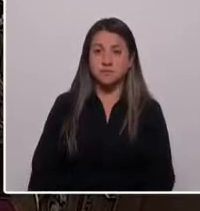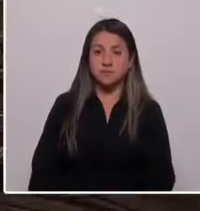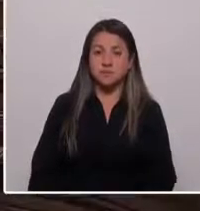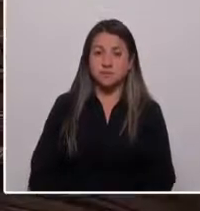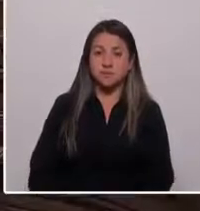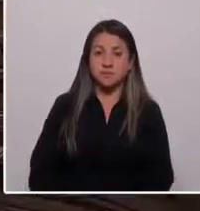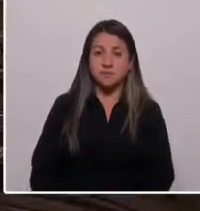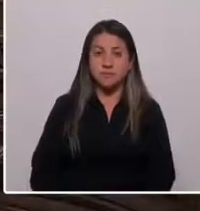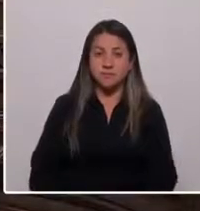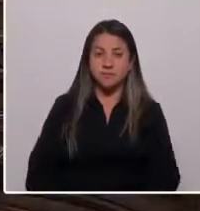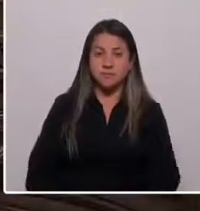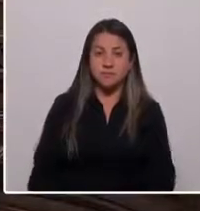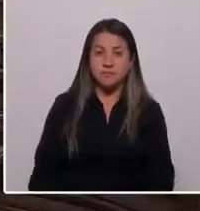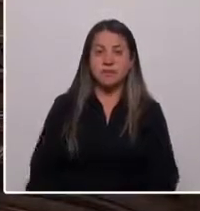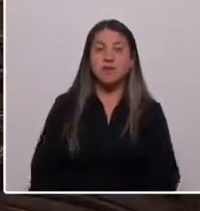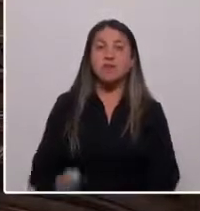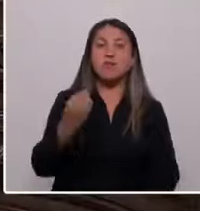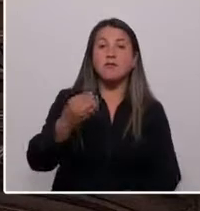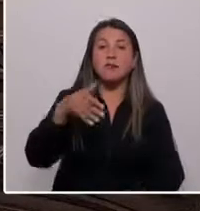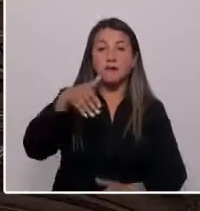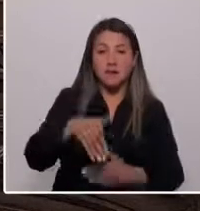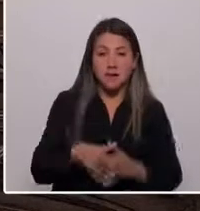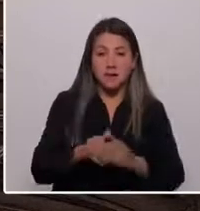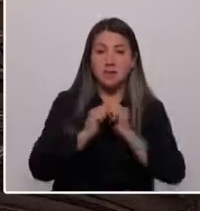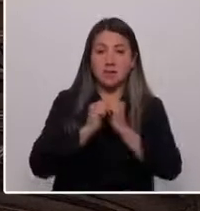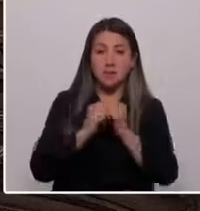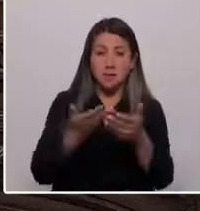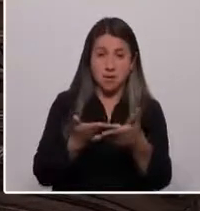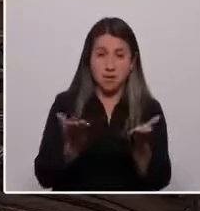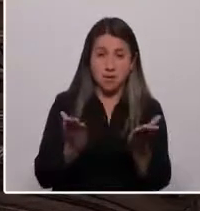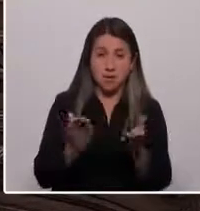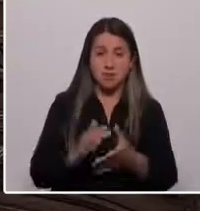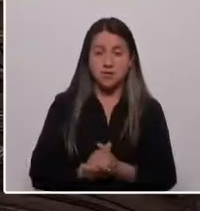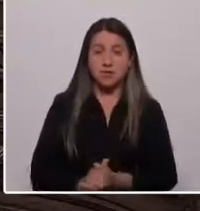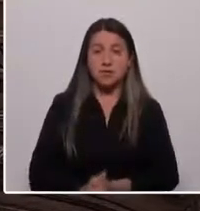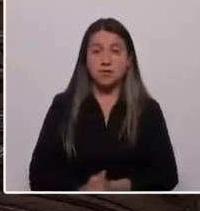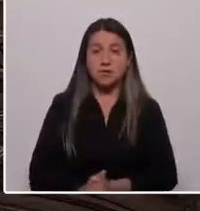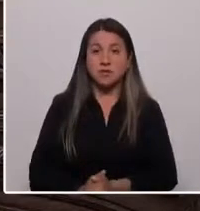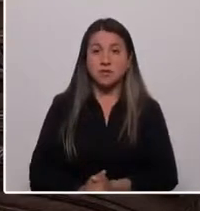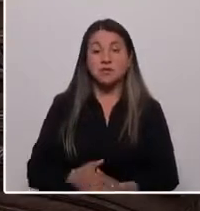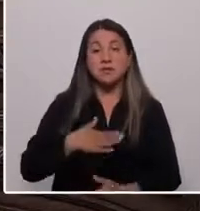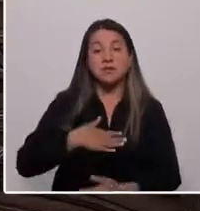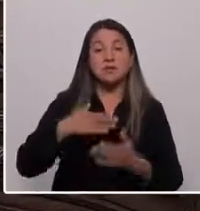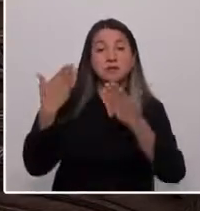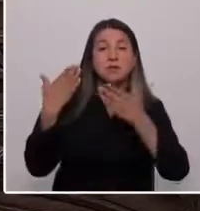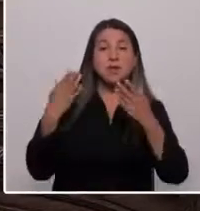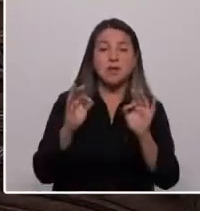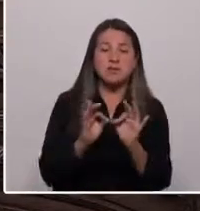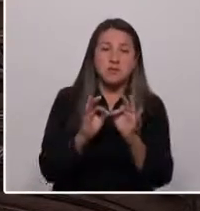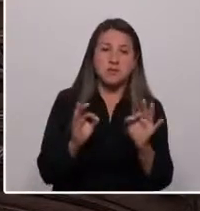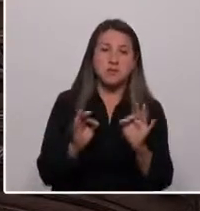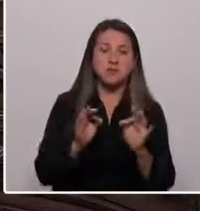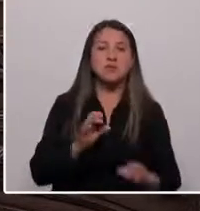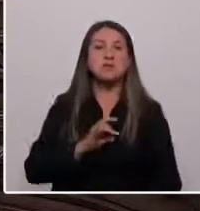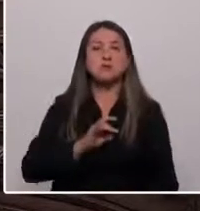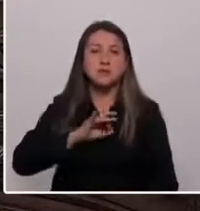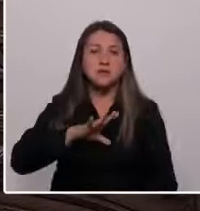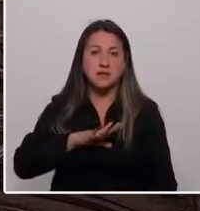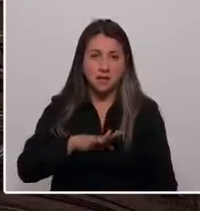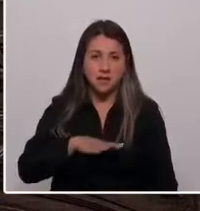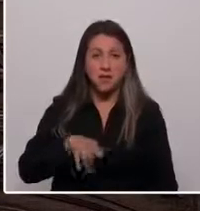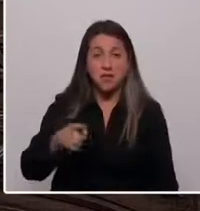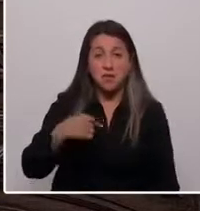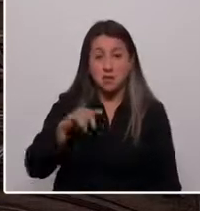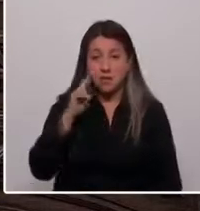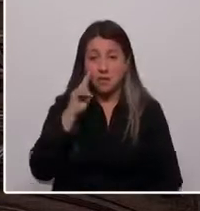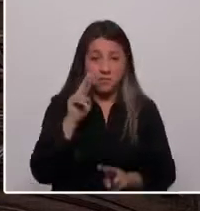buenas tardes colegas constituyentes hoy quiero saludar especialmente a los chilenos que están observando nuestro